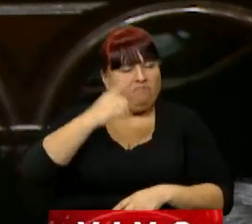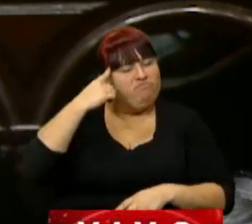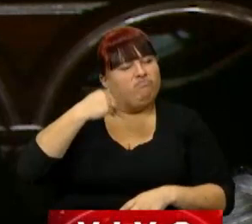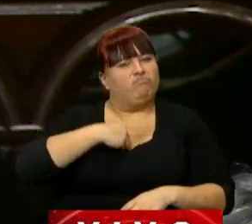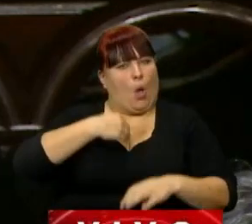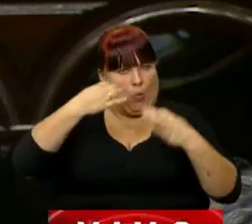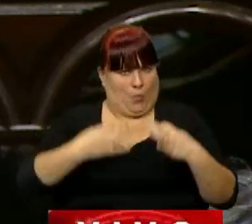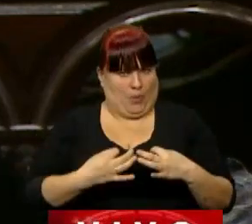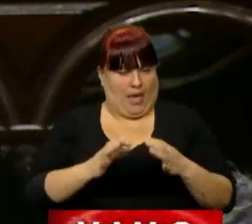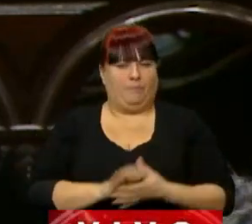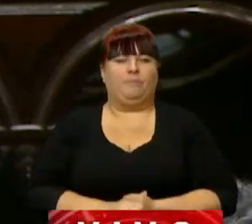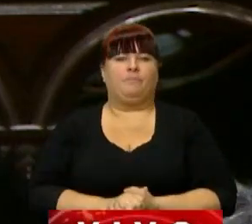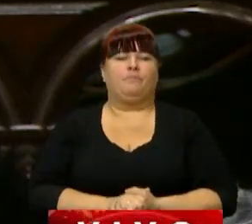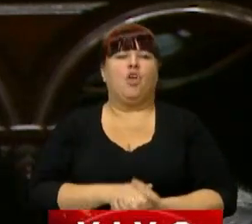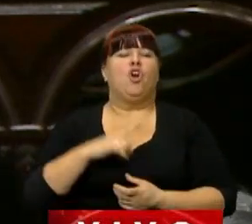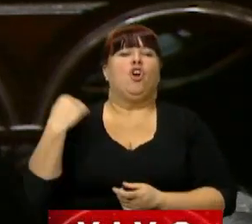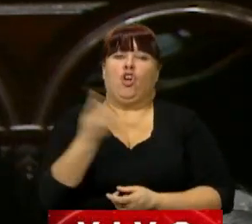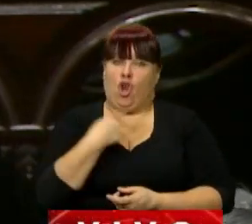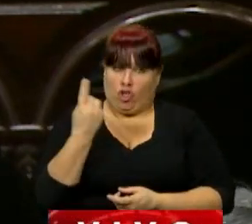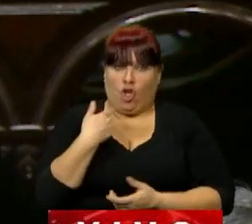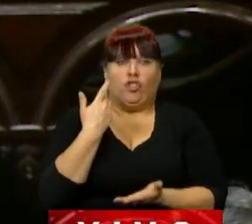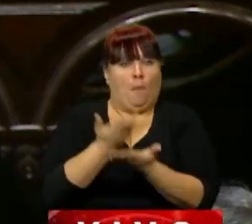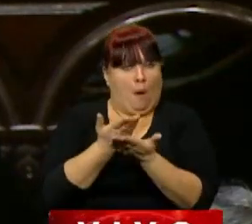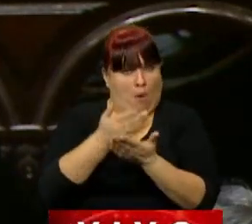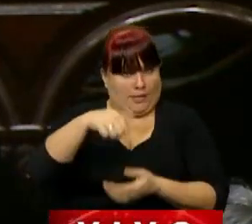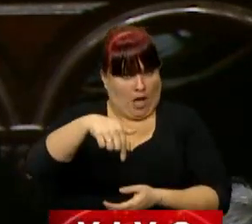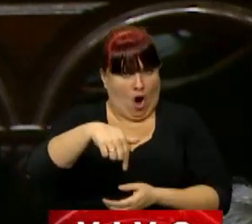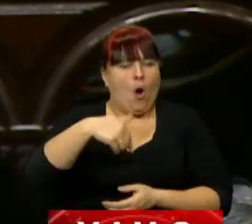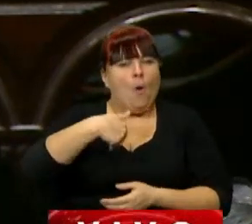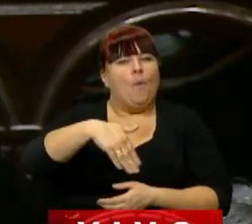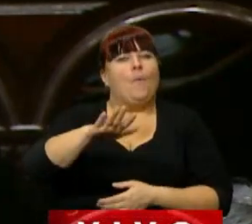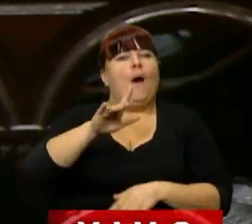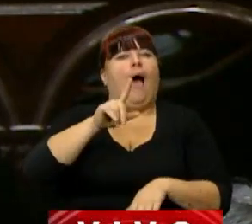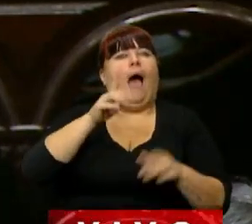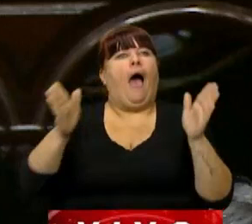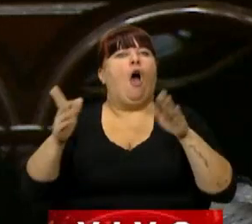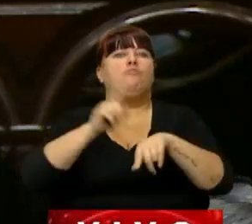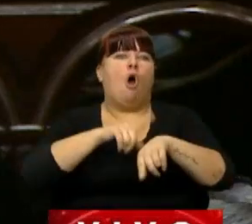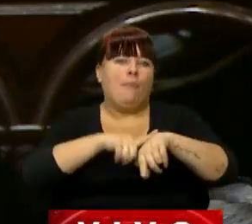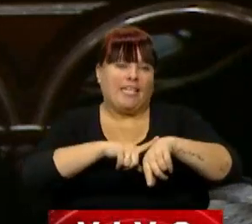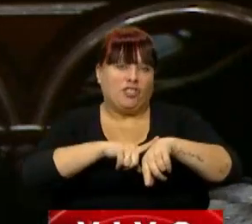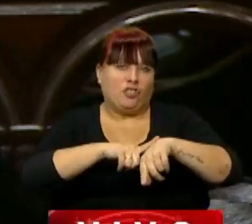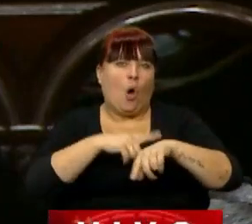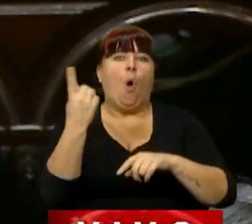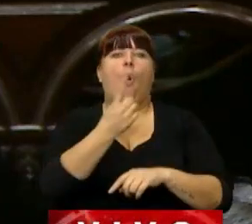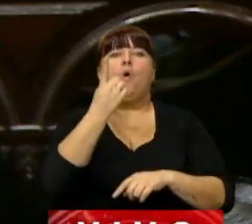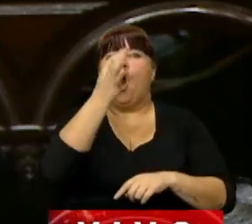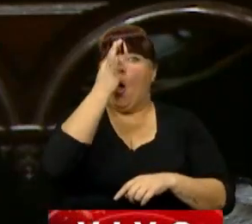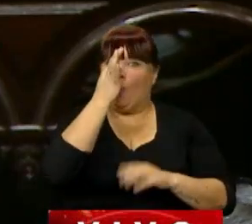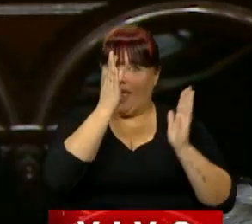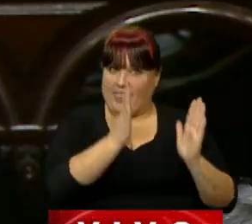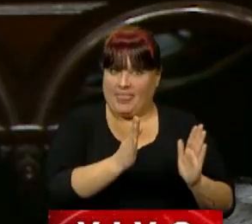fe. Y nosotros planteamos en el día de hoy que íbamos a tener un momento, que era la primera hora